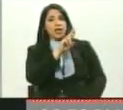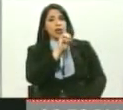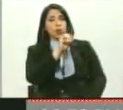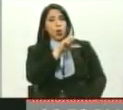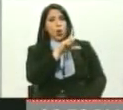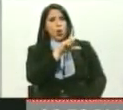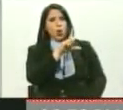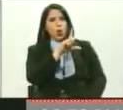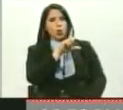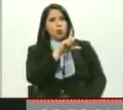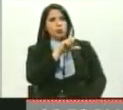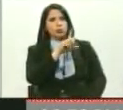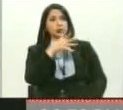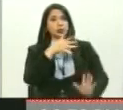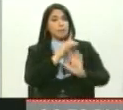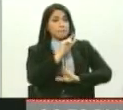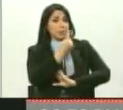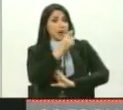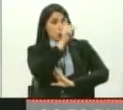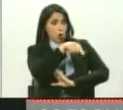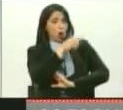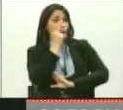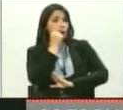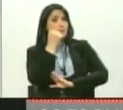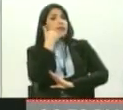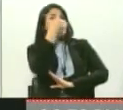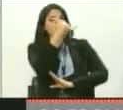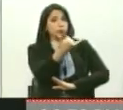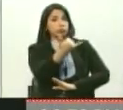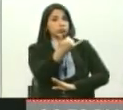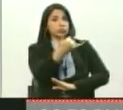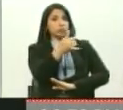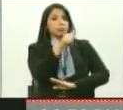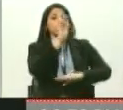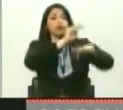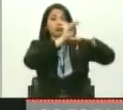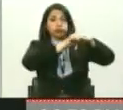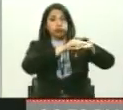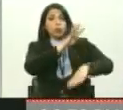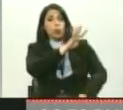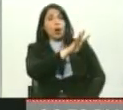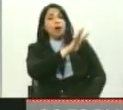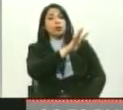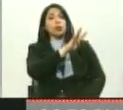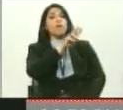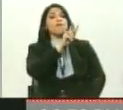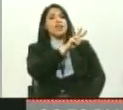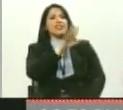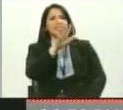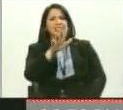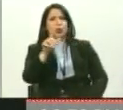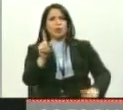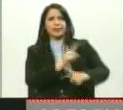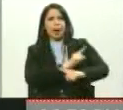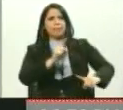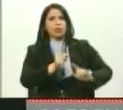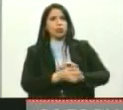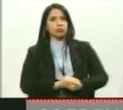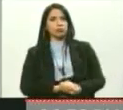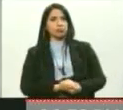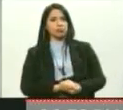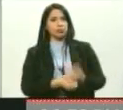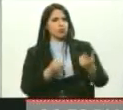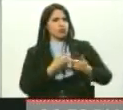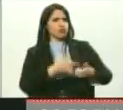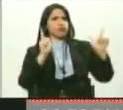Fue uno de los que primero llamó, sí. Alertó, y a las 4 y 25 inmediatamente se